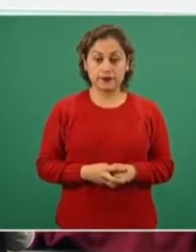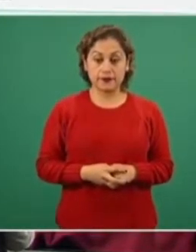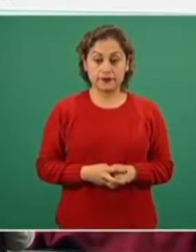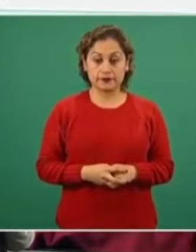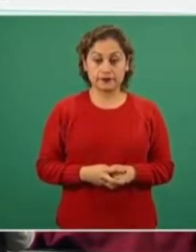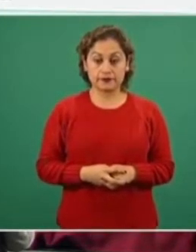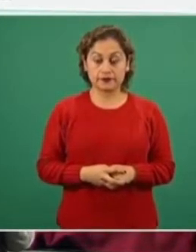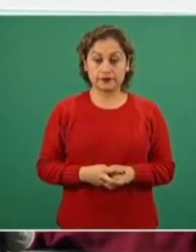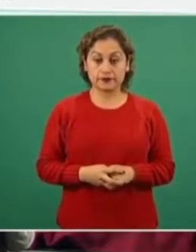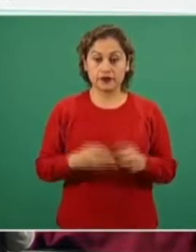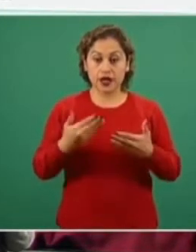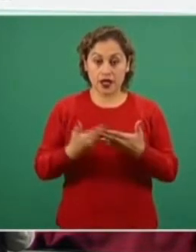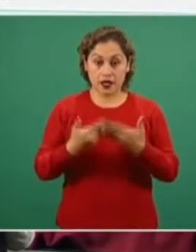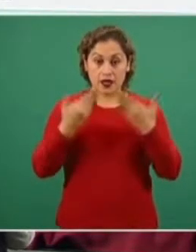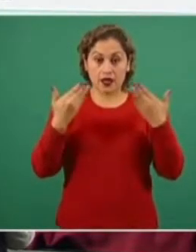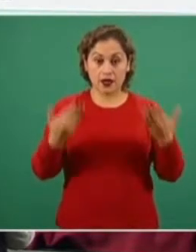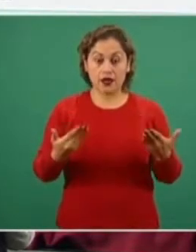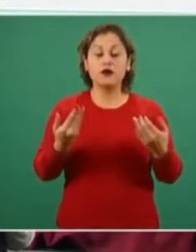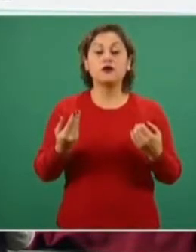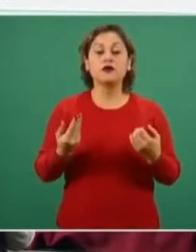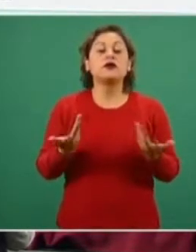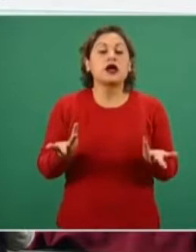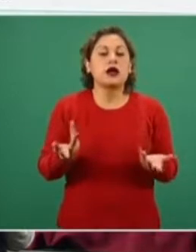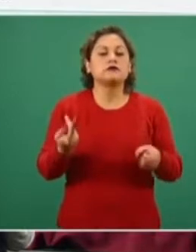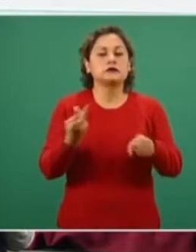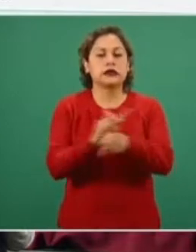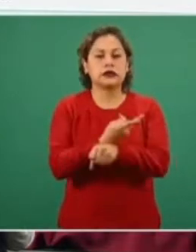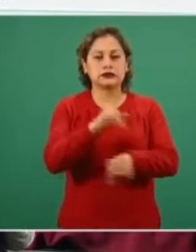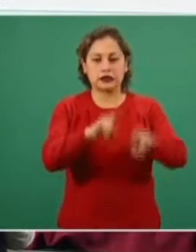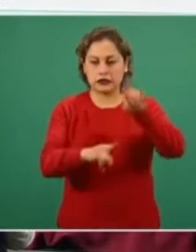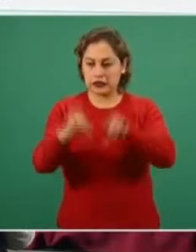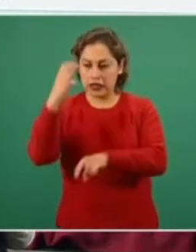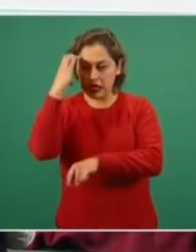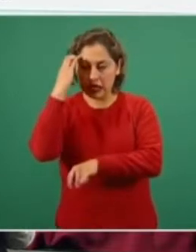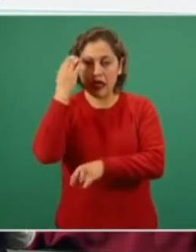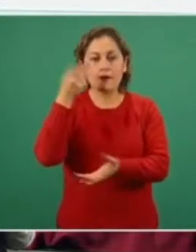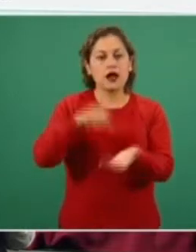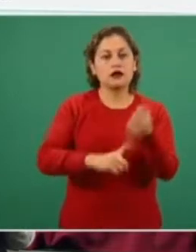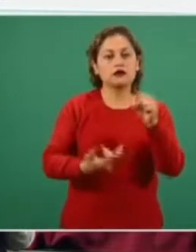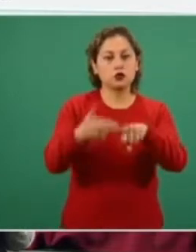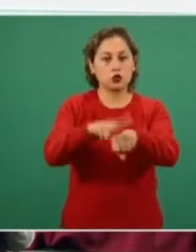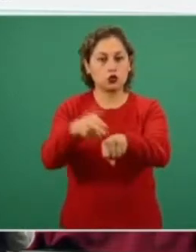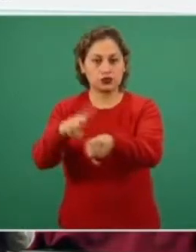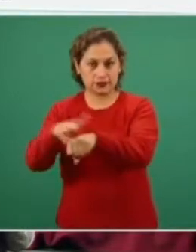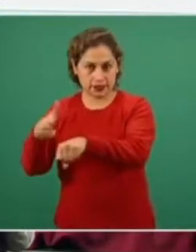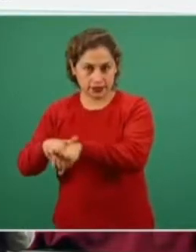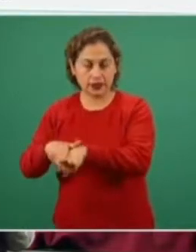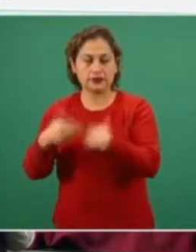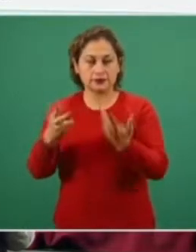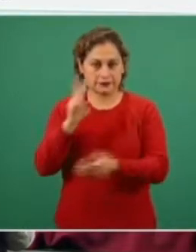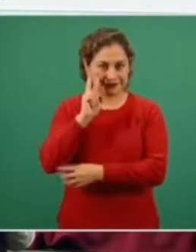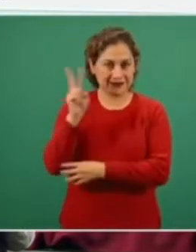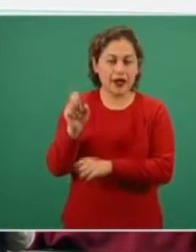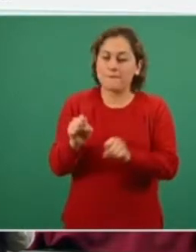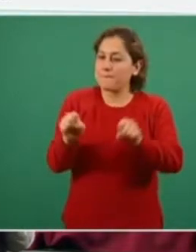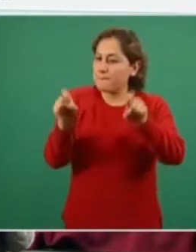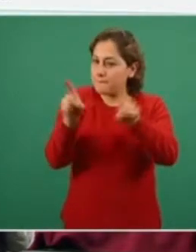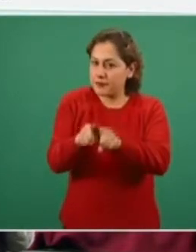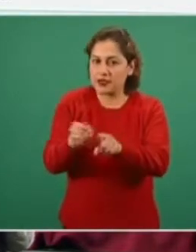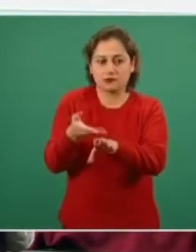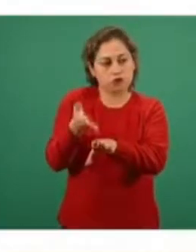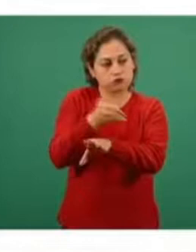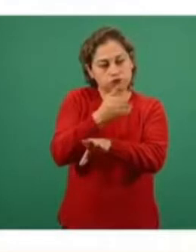Ahora vamos a hablar de la disponibilidad de camas. Esos fueron los datos. Como pueden ver, realmente son los mismos datos que hemos